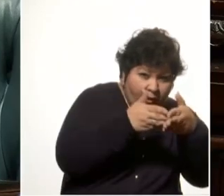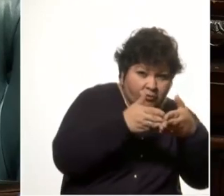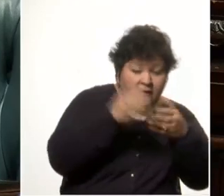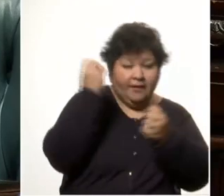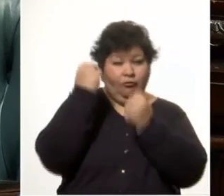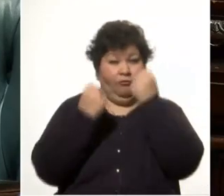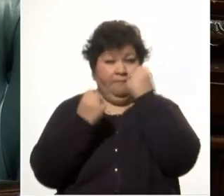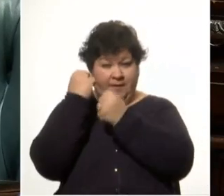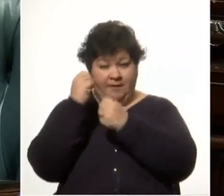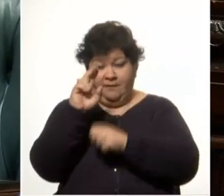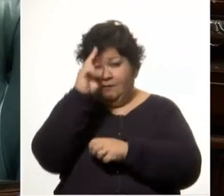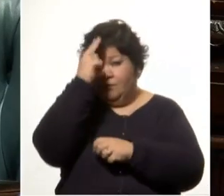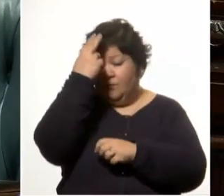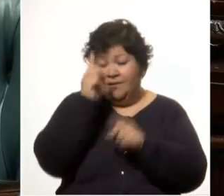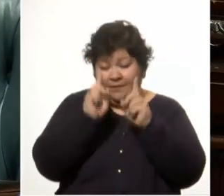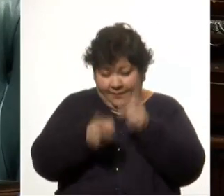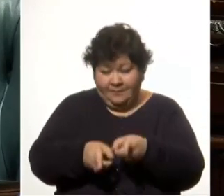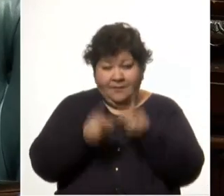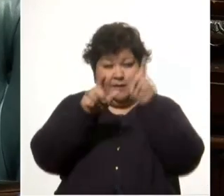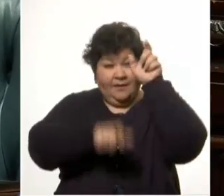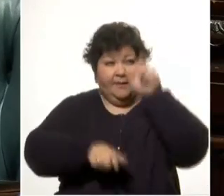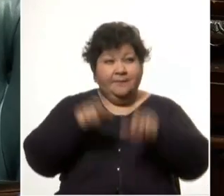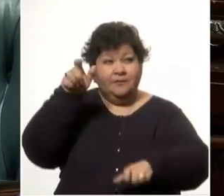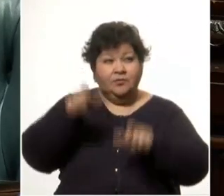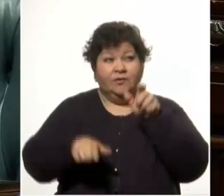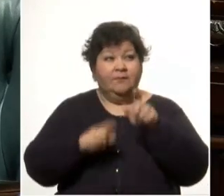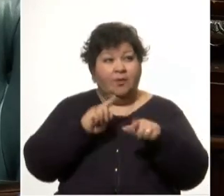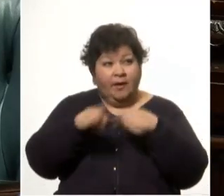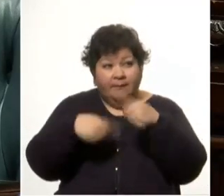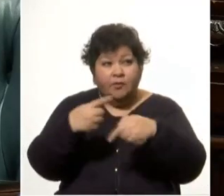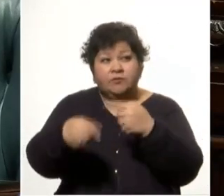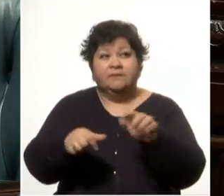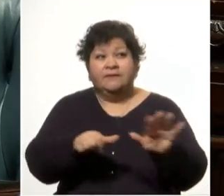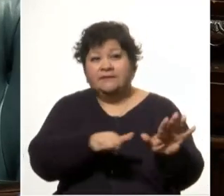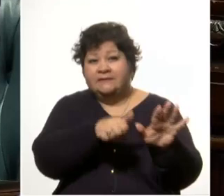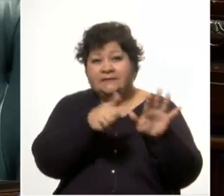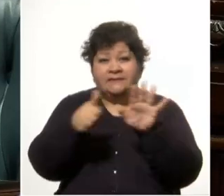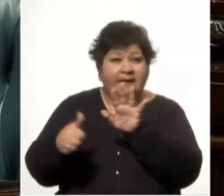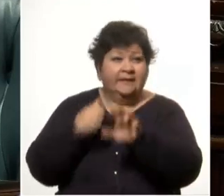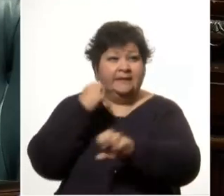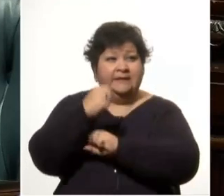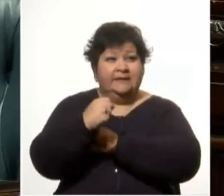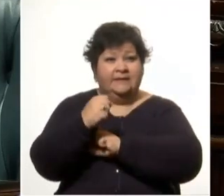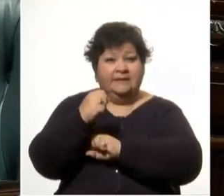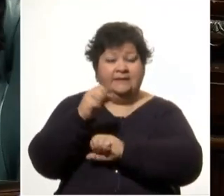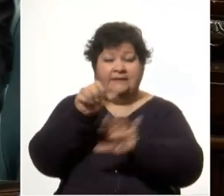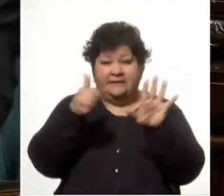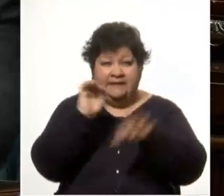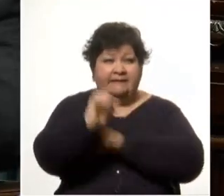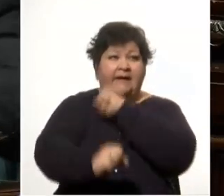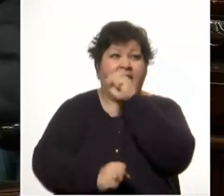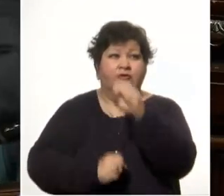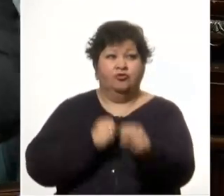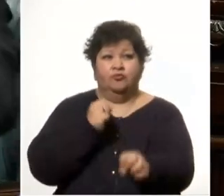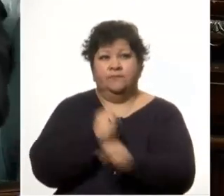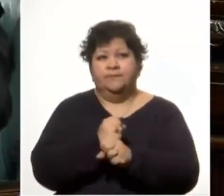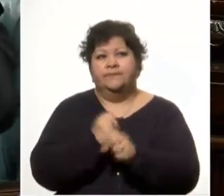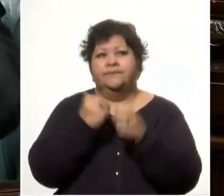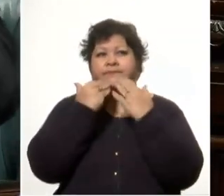Uruguay y en su gente, por las próximas 6 décadas. Muchas gracias, señora Presidenta.